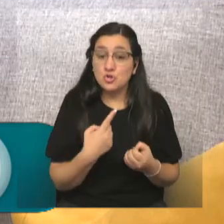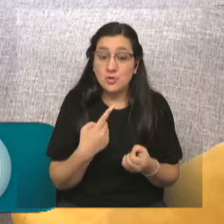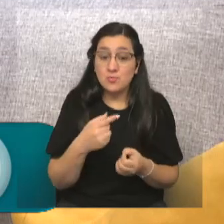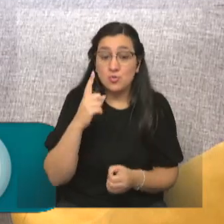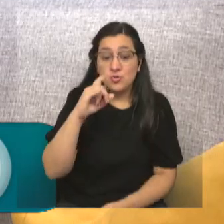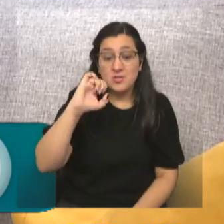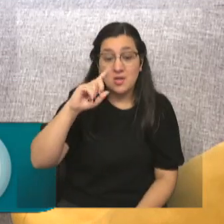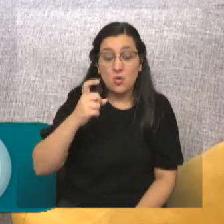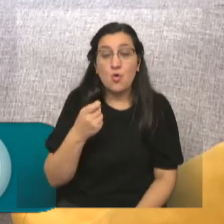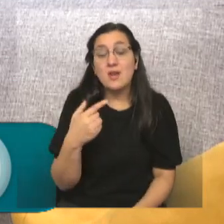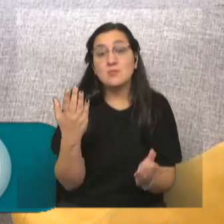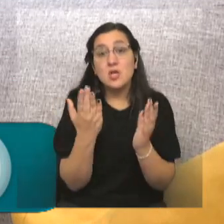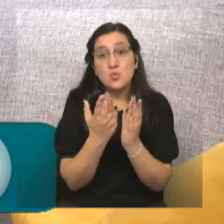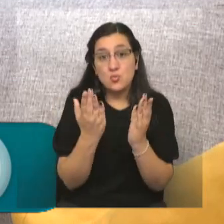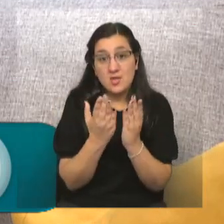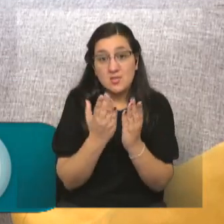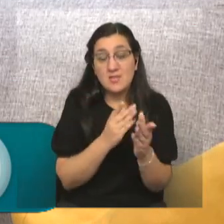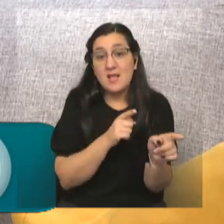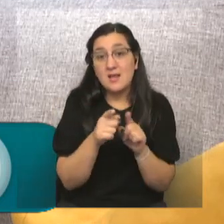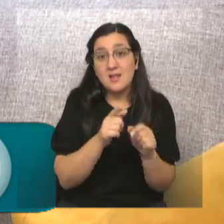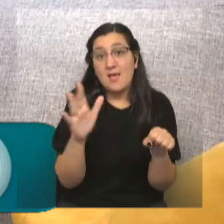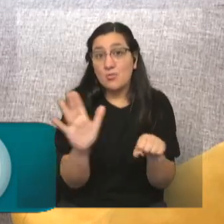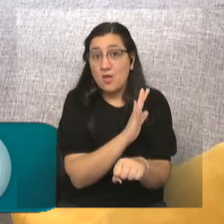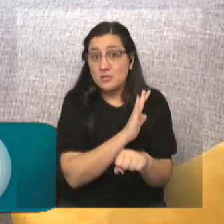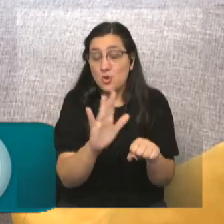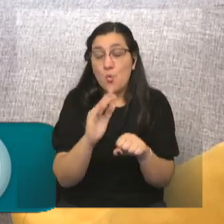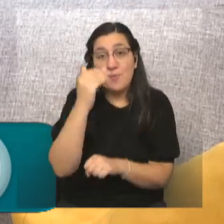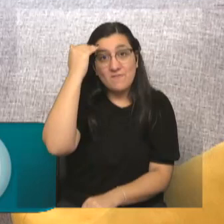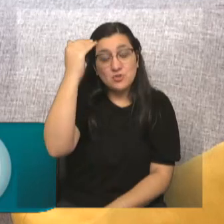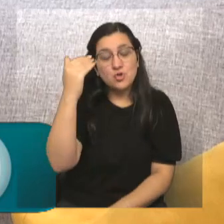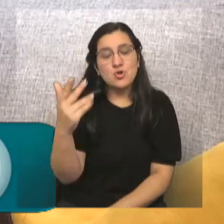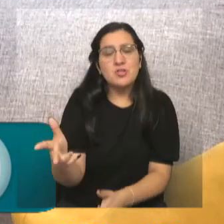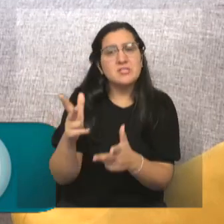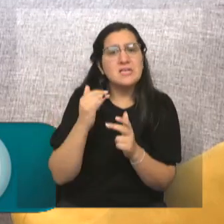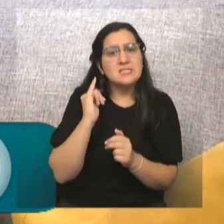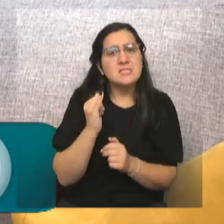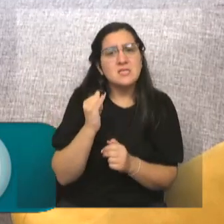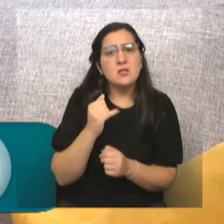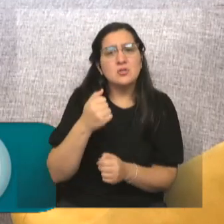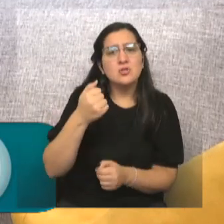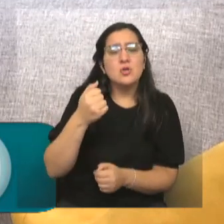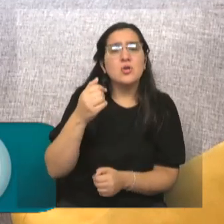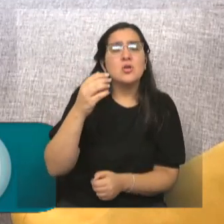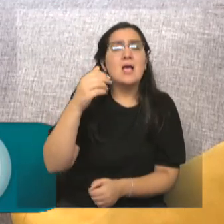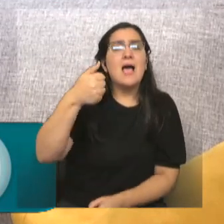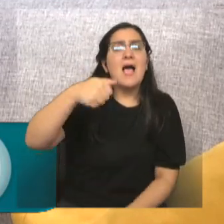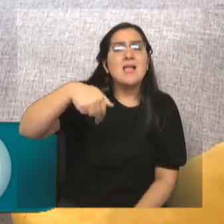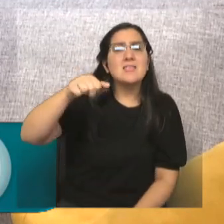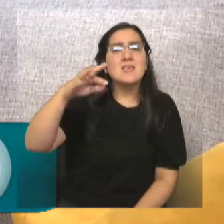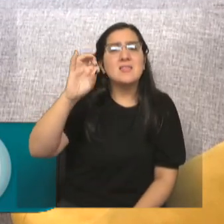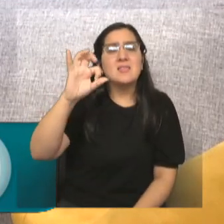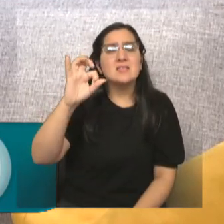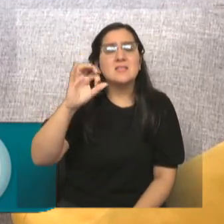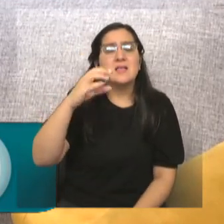siendo estudiantes de la carrera de actuación, un profesor nuestro nos hablaba así, los sainetes criollos, tocó una